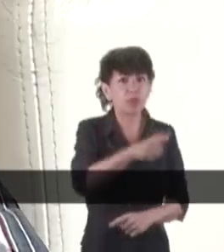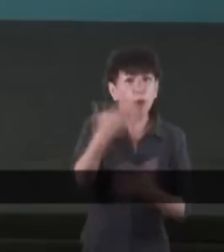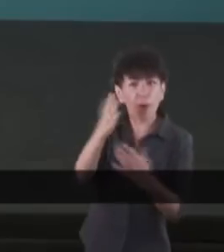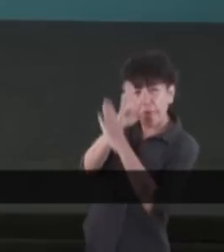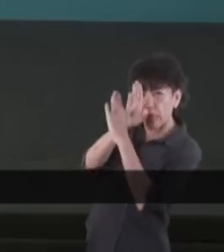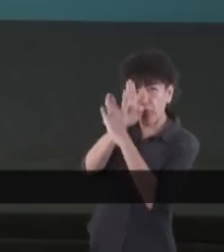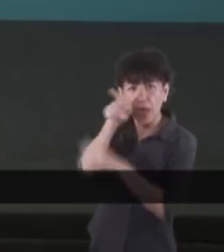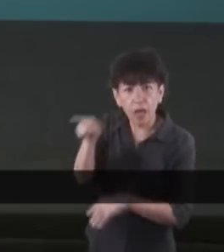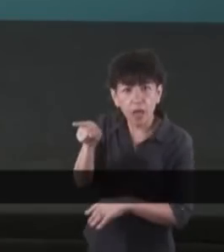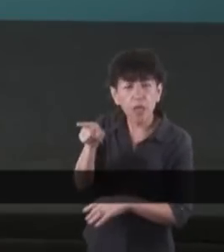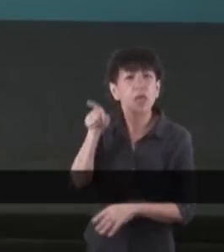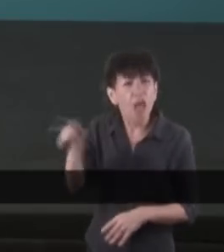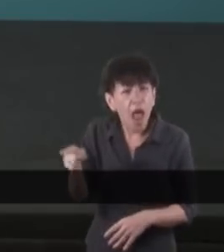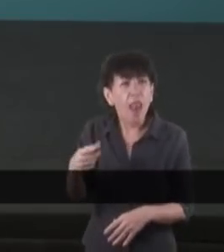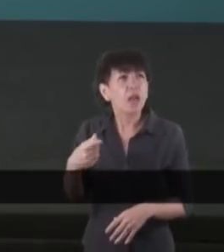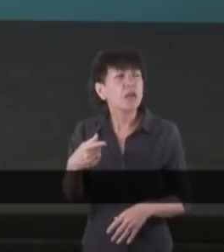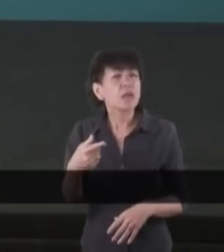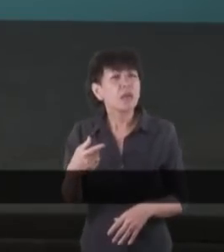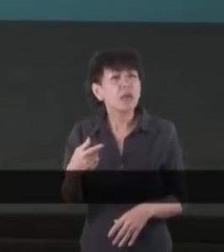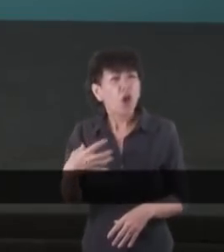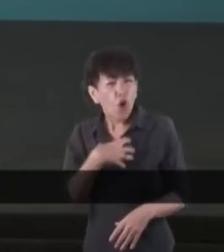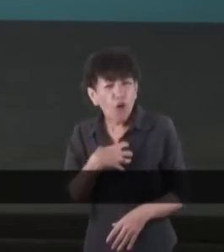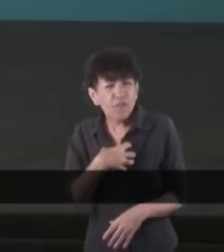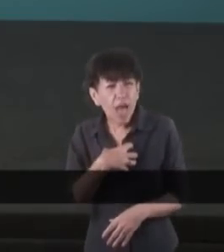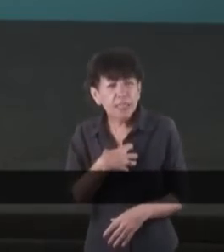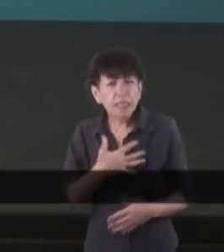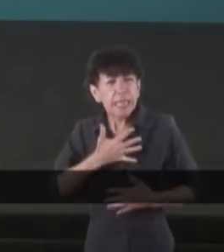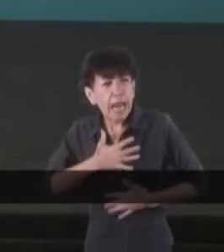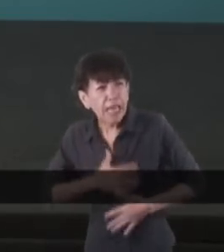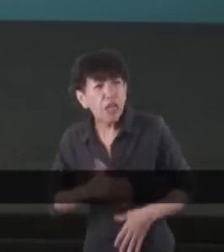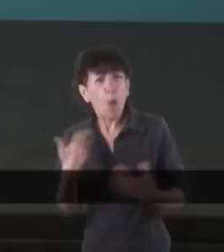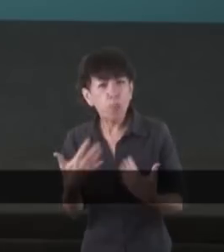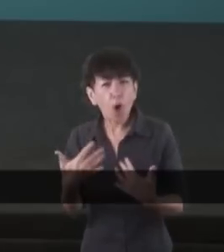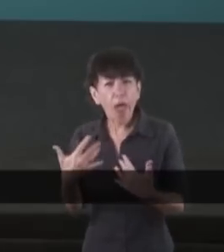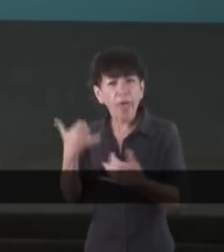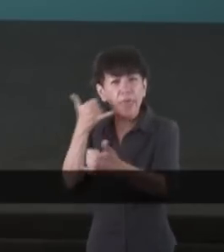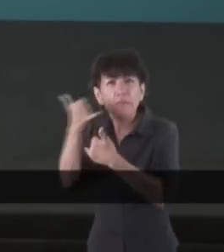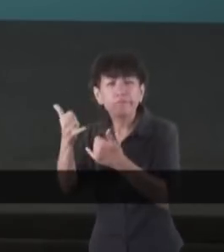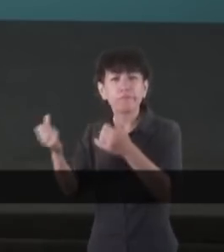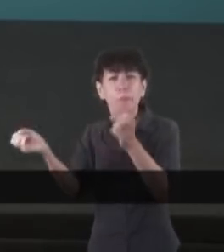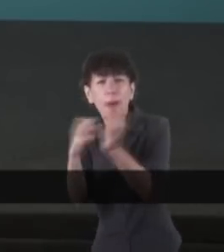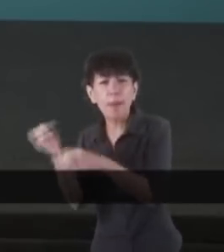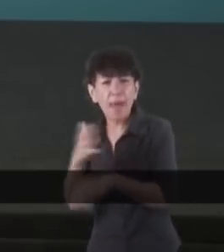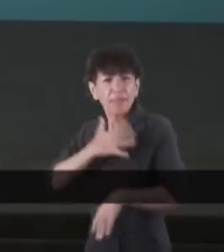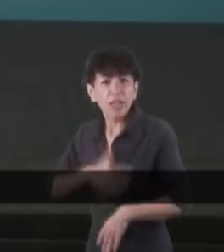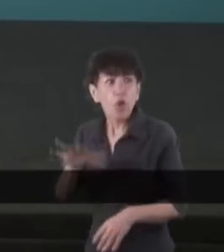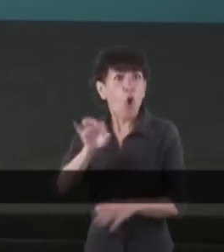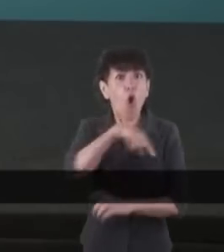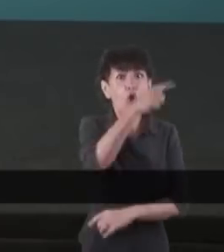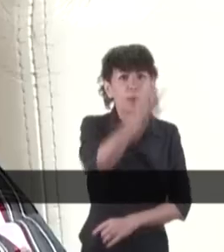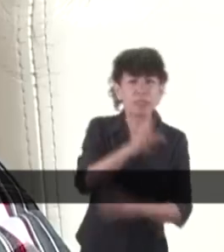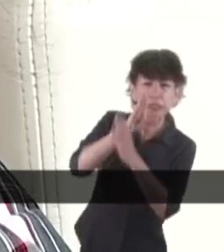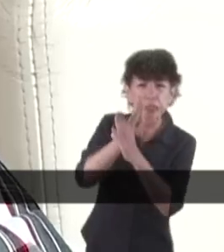realmente puede confiar en que sus comunicaciones naturalmente después puedan dar a luz posibles ilícitos? No